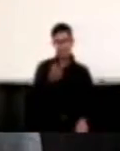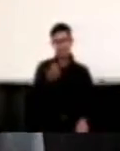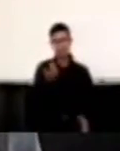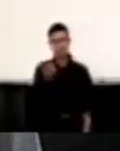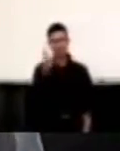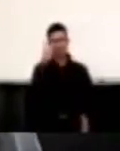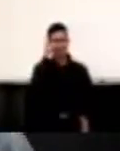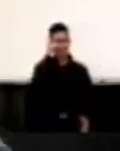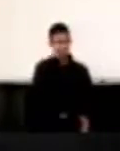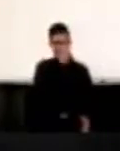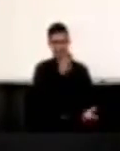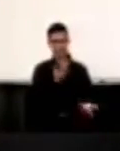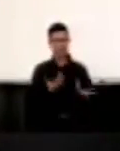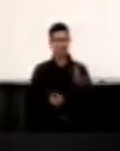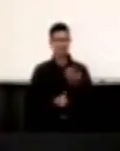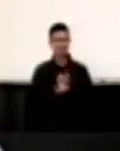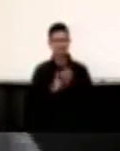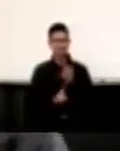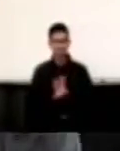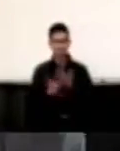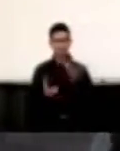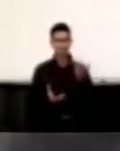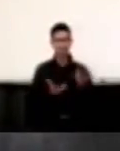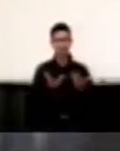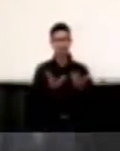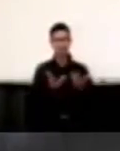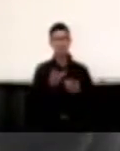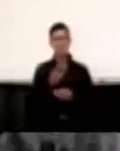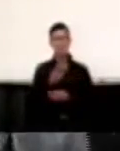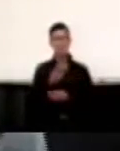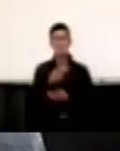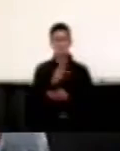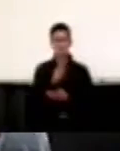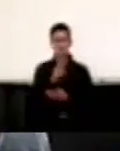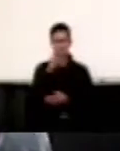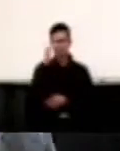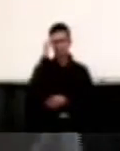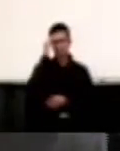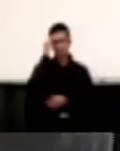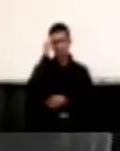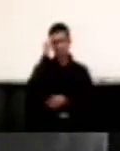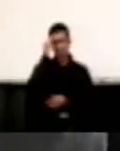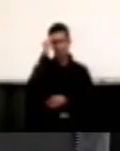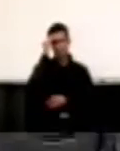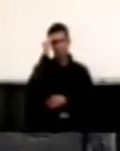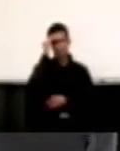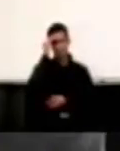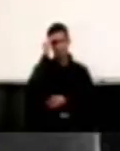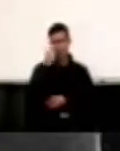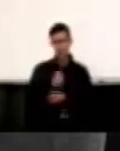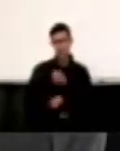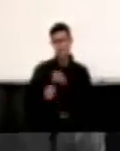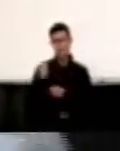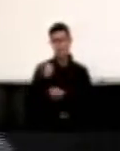hasta problemática, ¿no? Sin embargo, también recordemos que en todos estos años, desde el